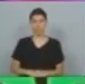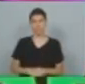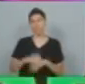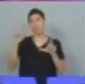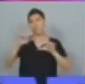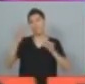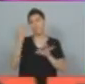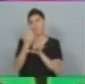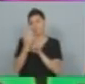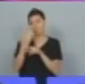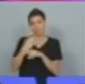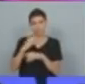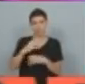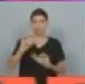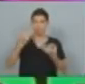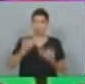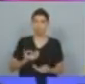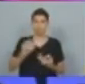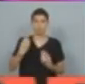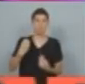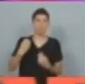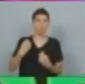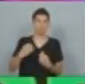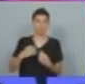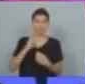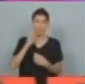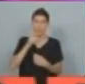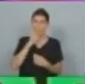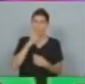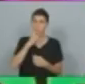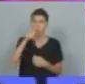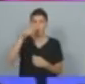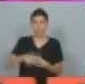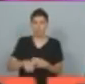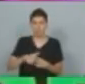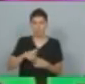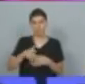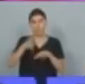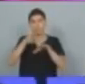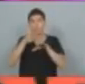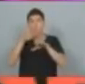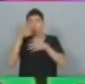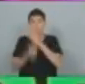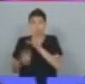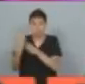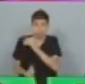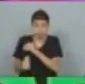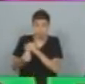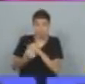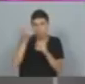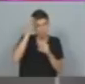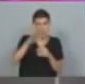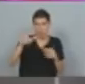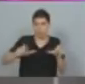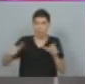tener mucho punch, nada mejor para que no decaiga la cosa que ver a los conductores derrapar tanto o todavía más que los alelados